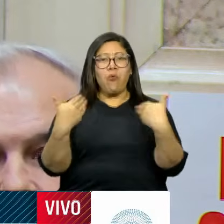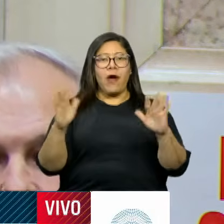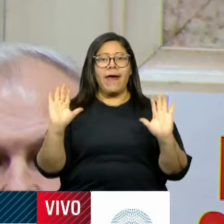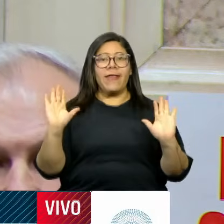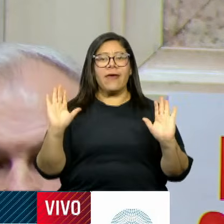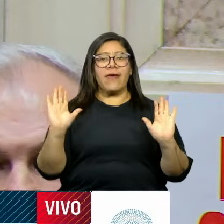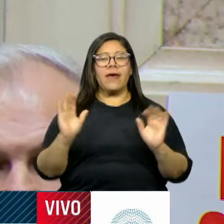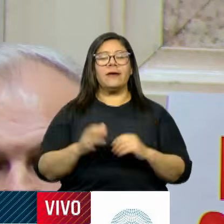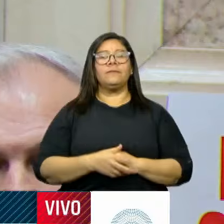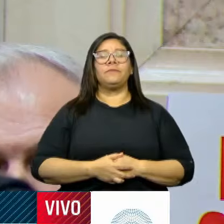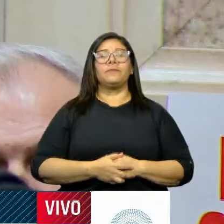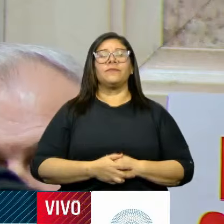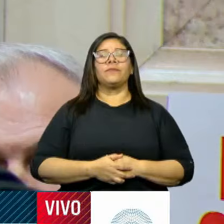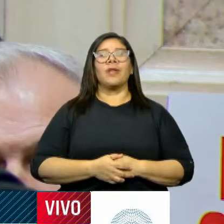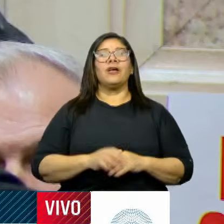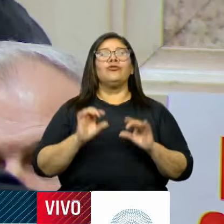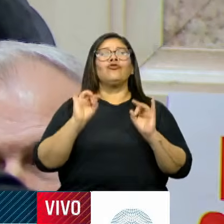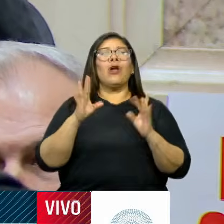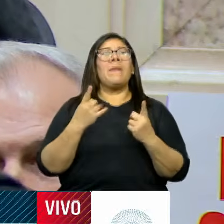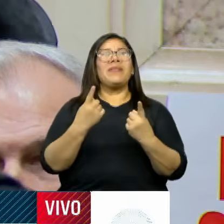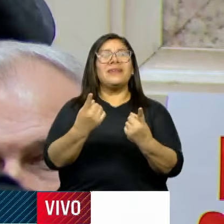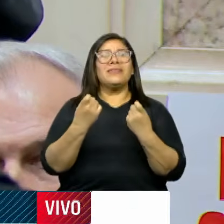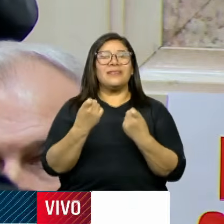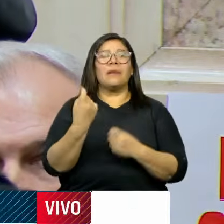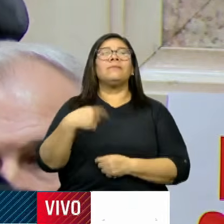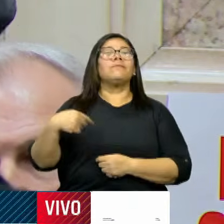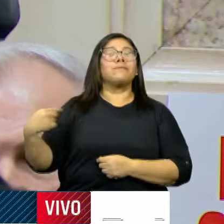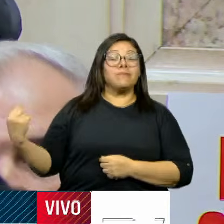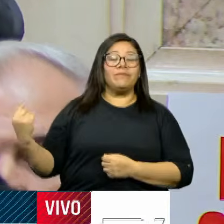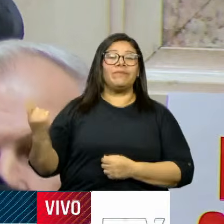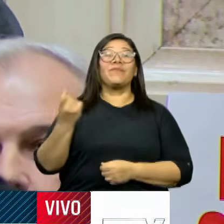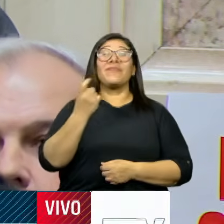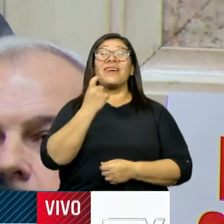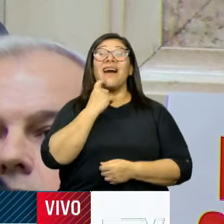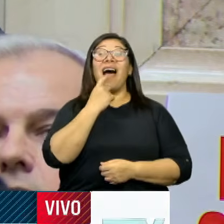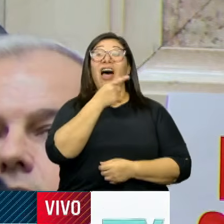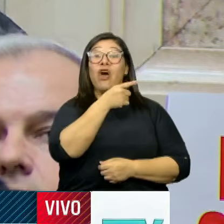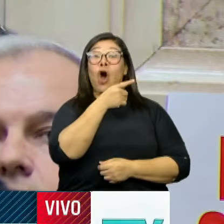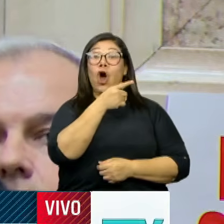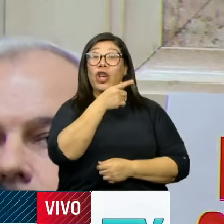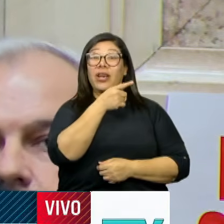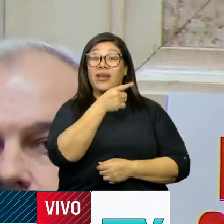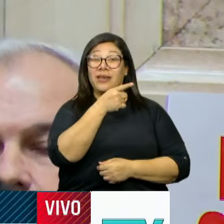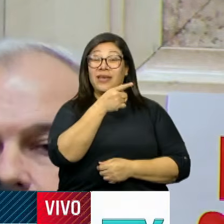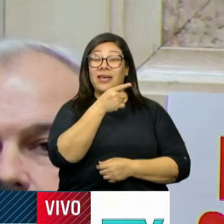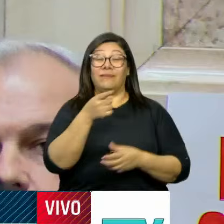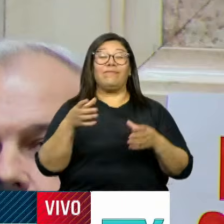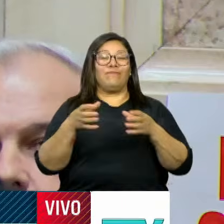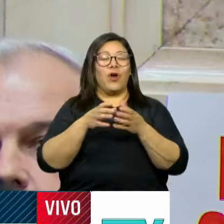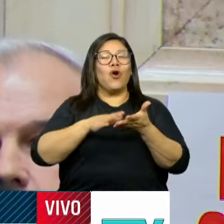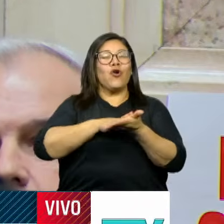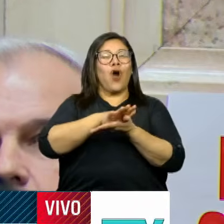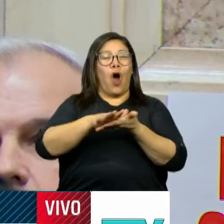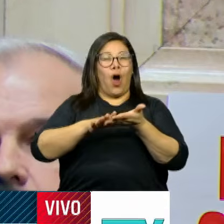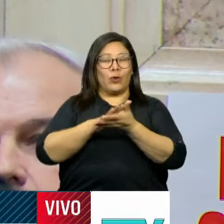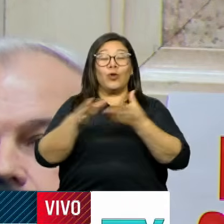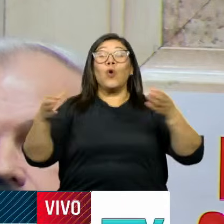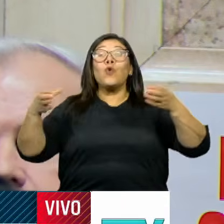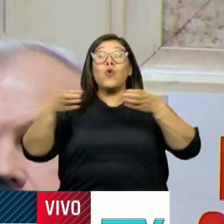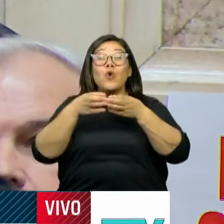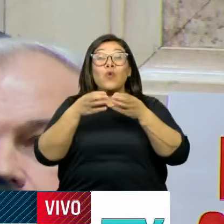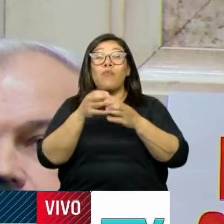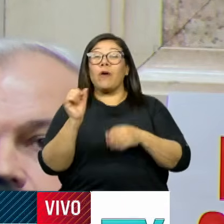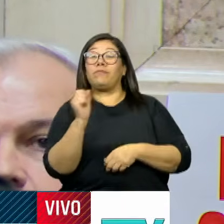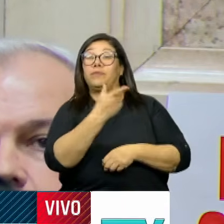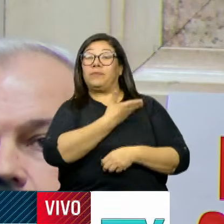Solo el compromiso de Adorni con lo más íntimo de la alta corrupción del Estado, lo dijimos,